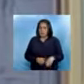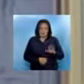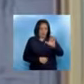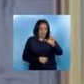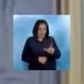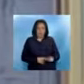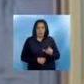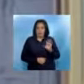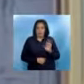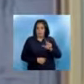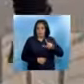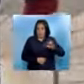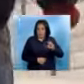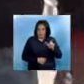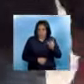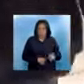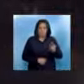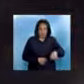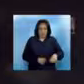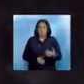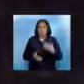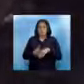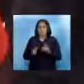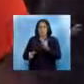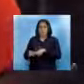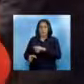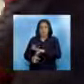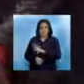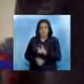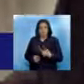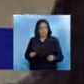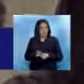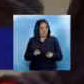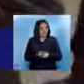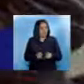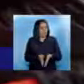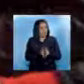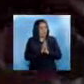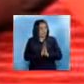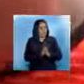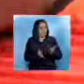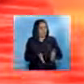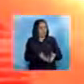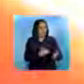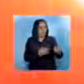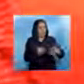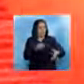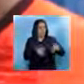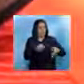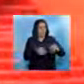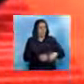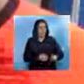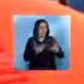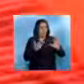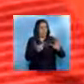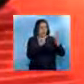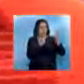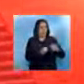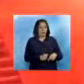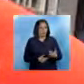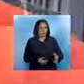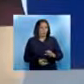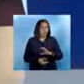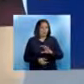Ramos habría participado en ese asalto. Tenía, además, un pedido de requisitoria del octavo juzgado penal de